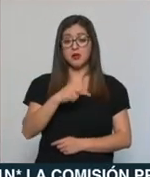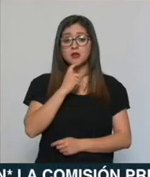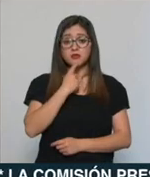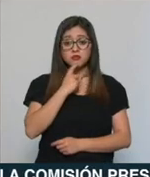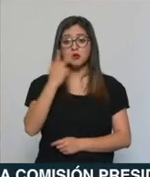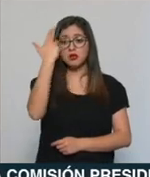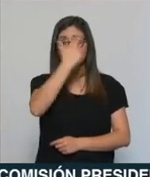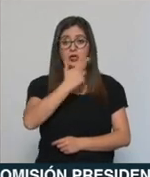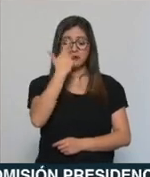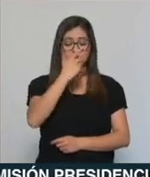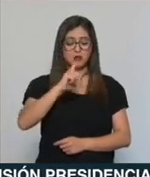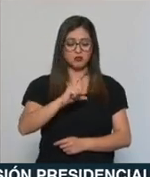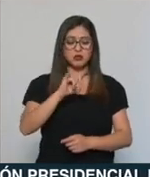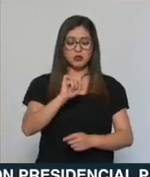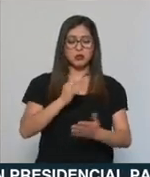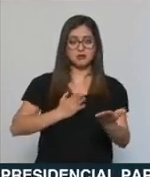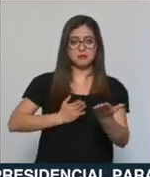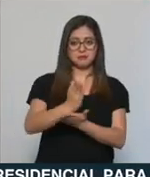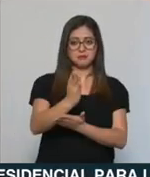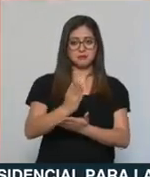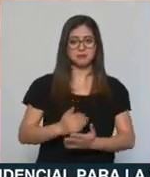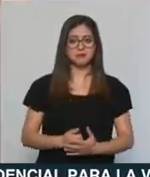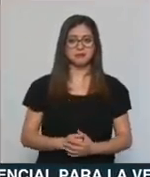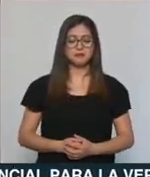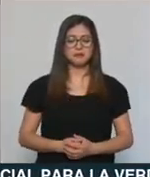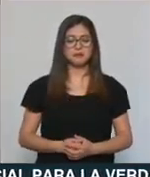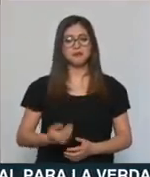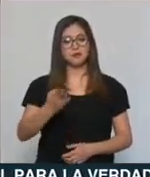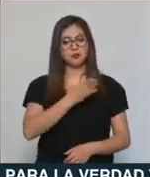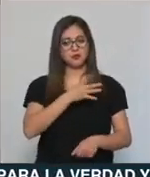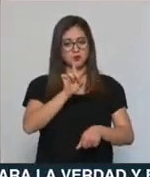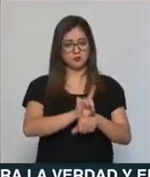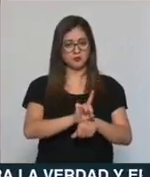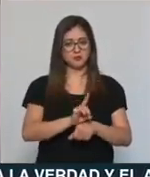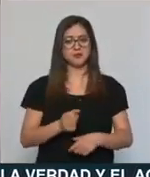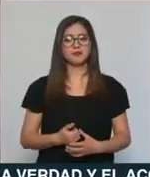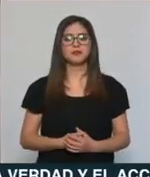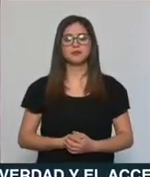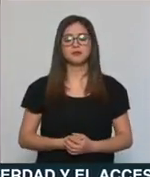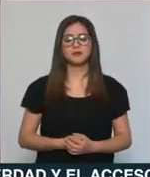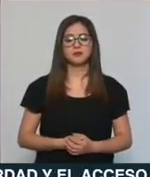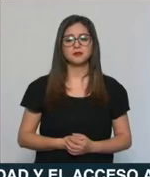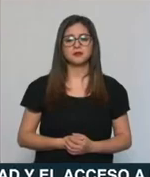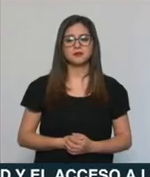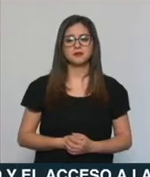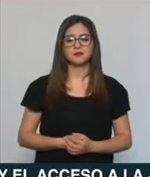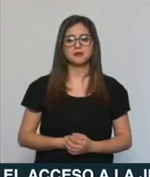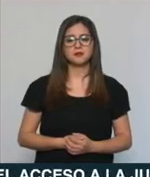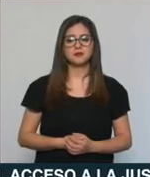nuestra acreditación para darnos acceso. Buenos días. Buenos días.